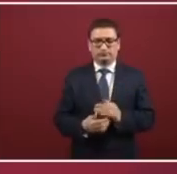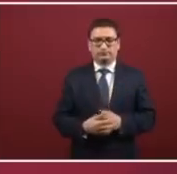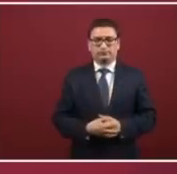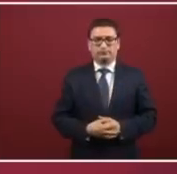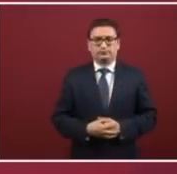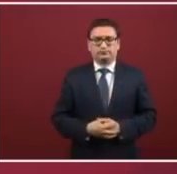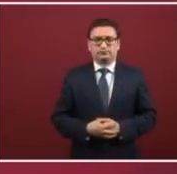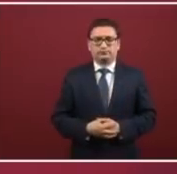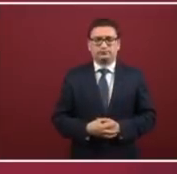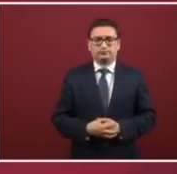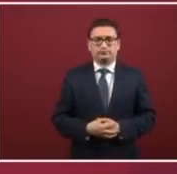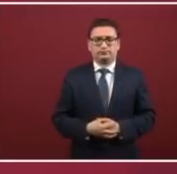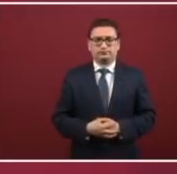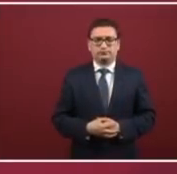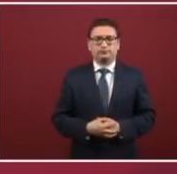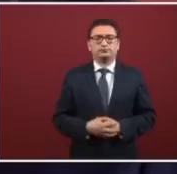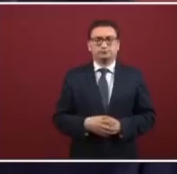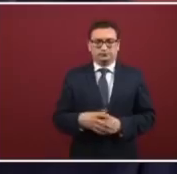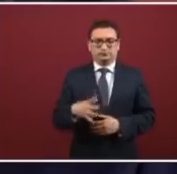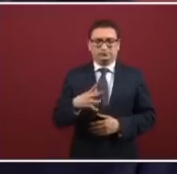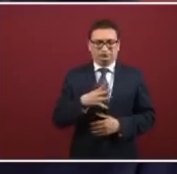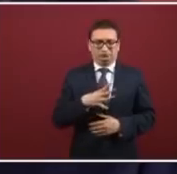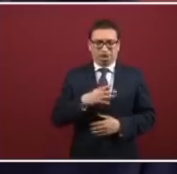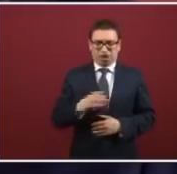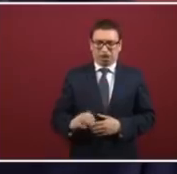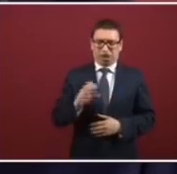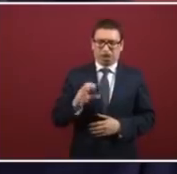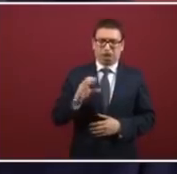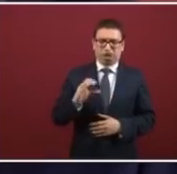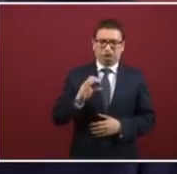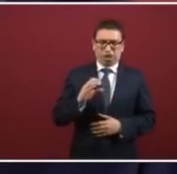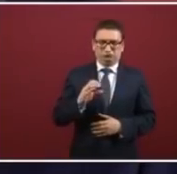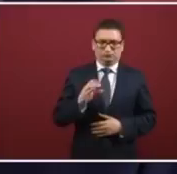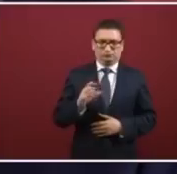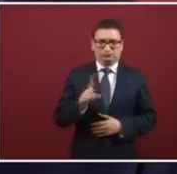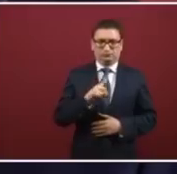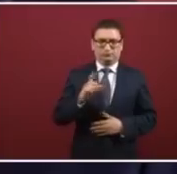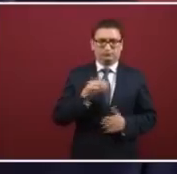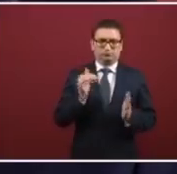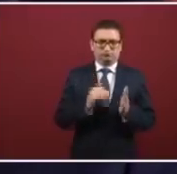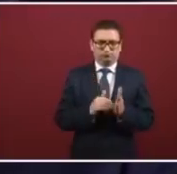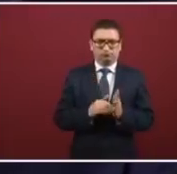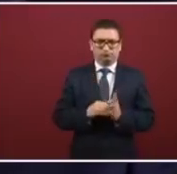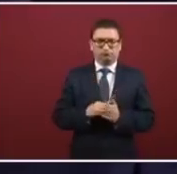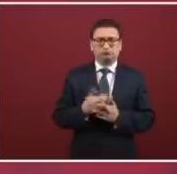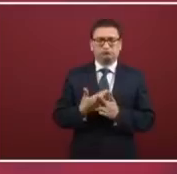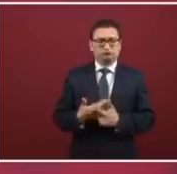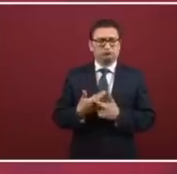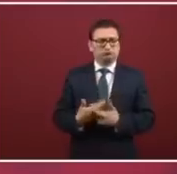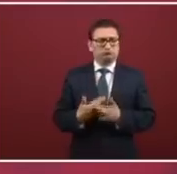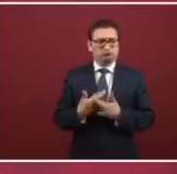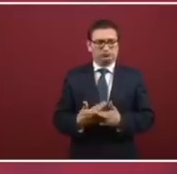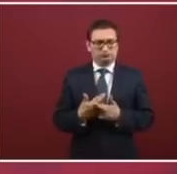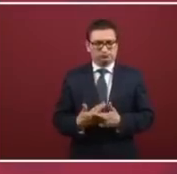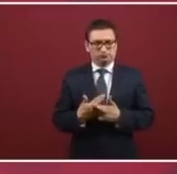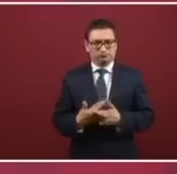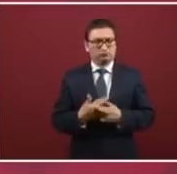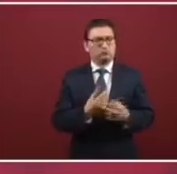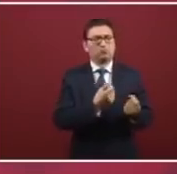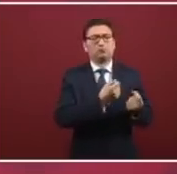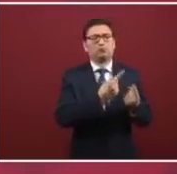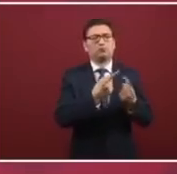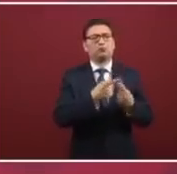O sea que traemos un colchón de 100,000,000. Nuestros detractores